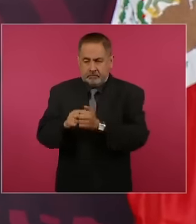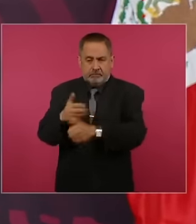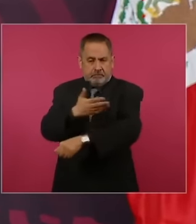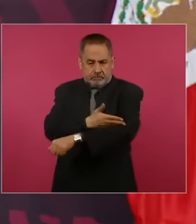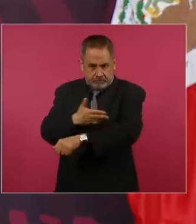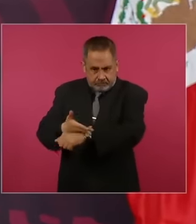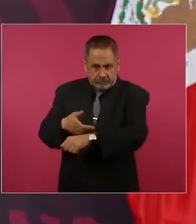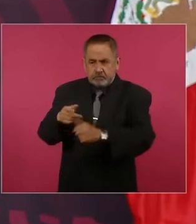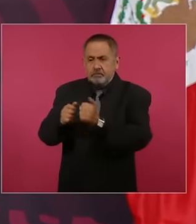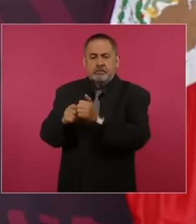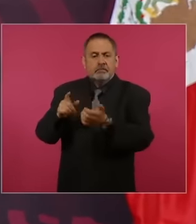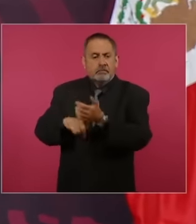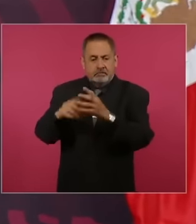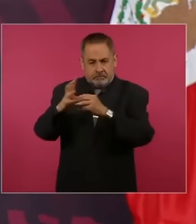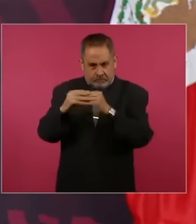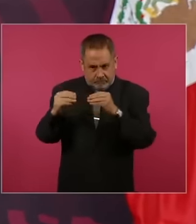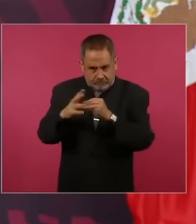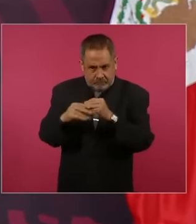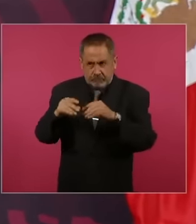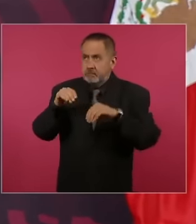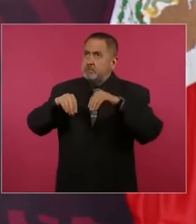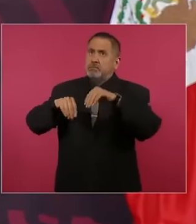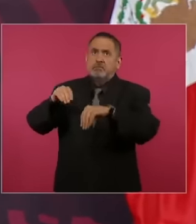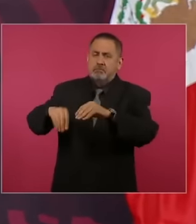maderables y frutales.